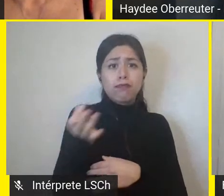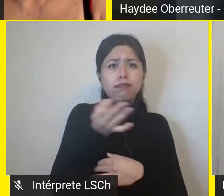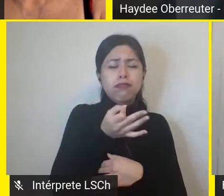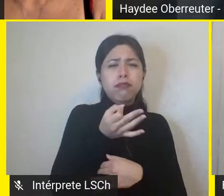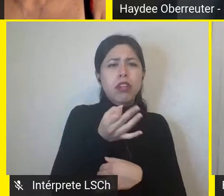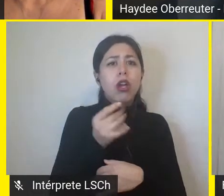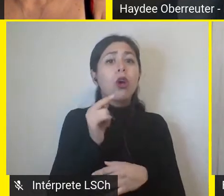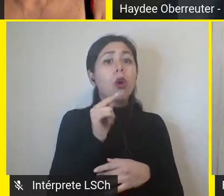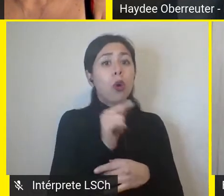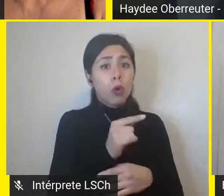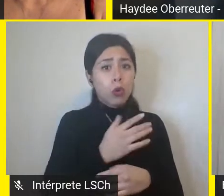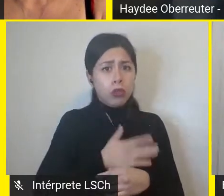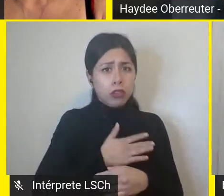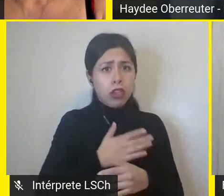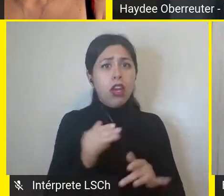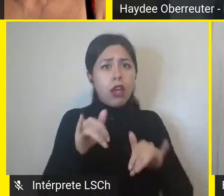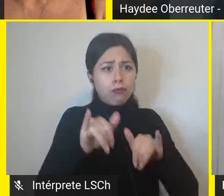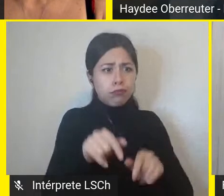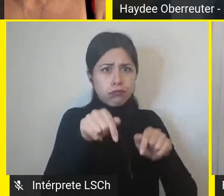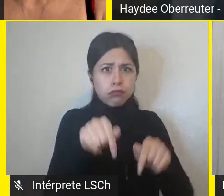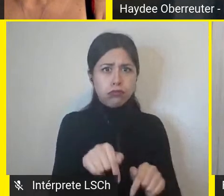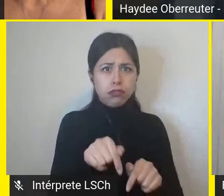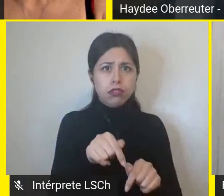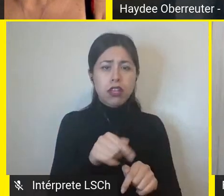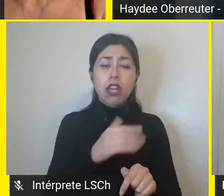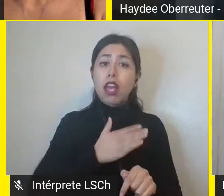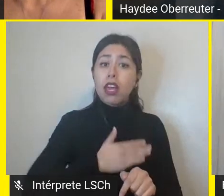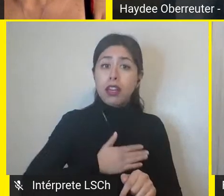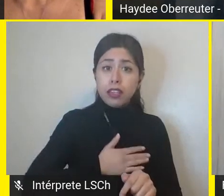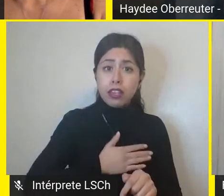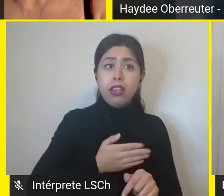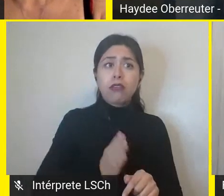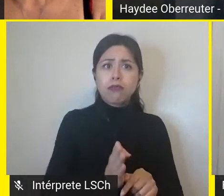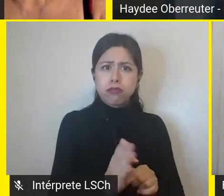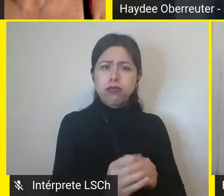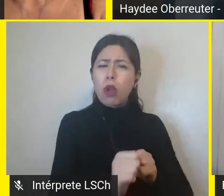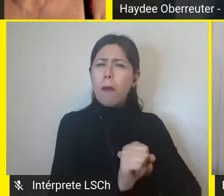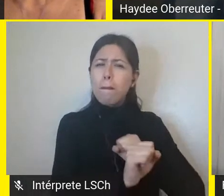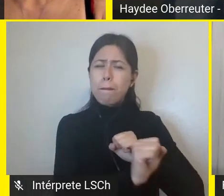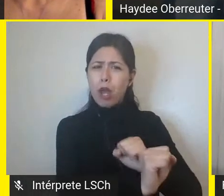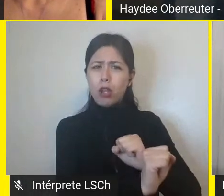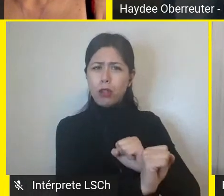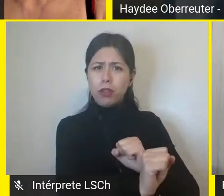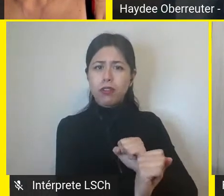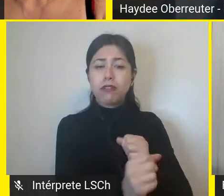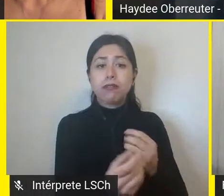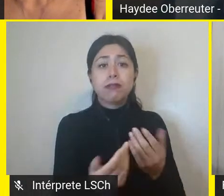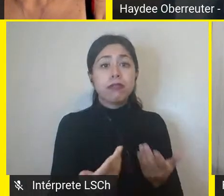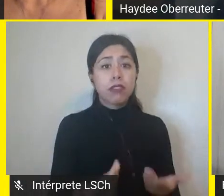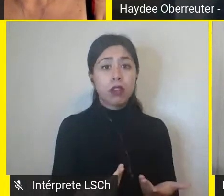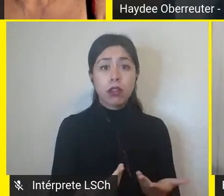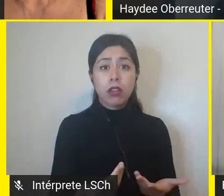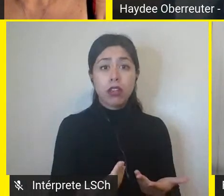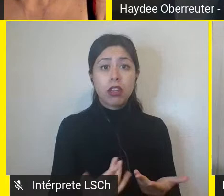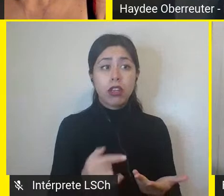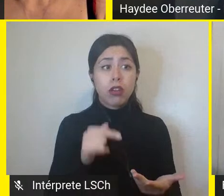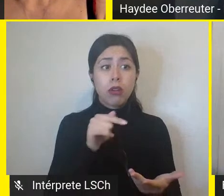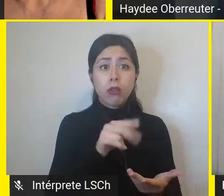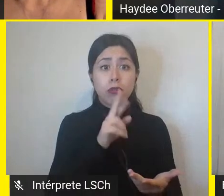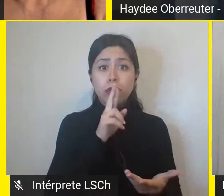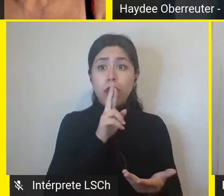quiere permanecer aquí, usted ha dicho que quiere seguir oponiéndose, entonces no saca nada con decir